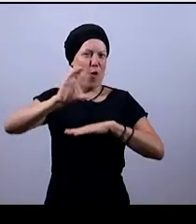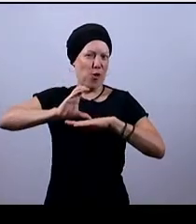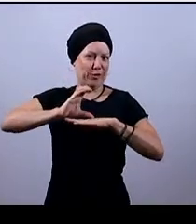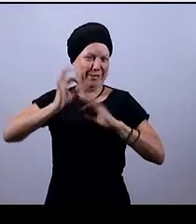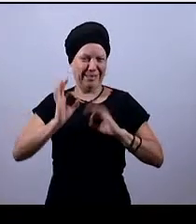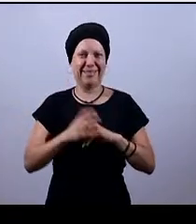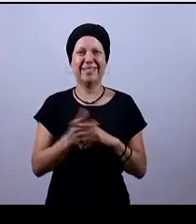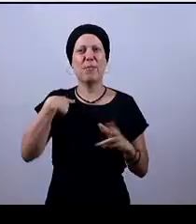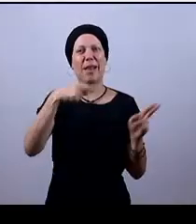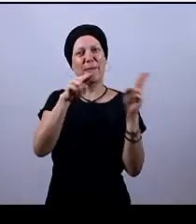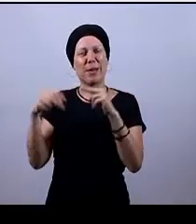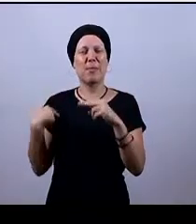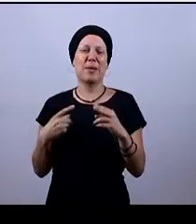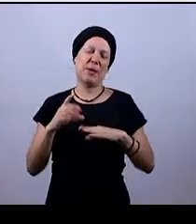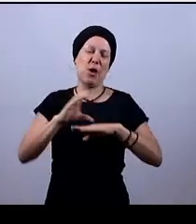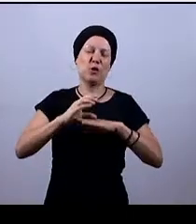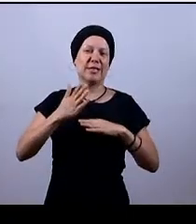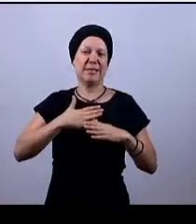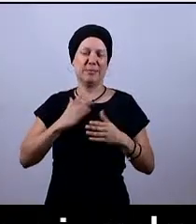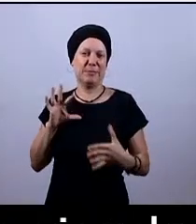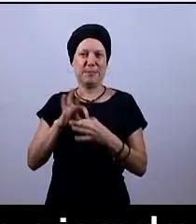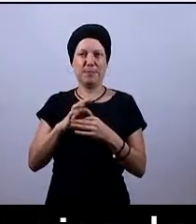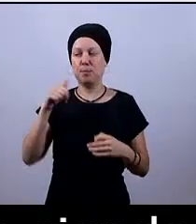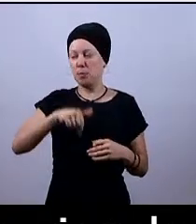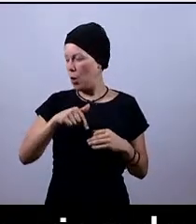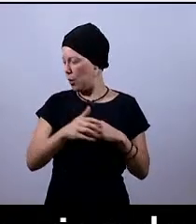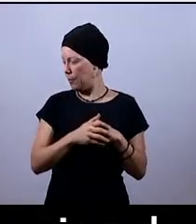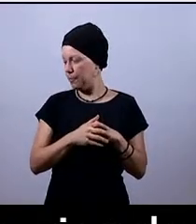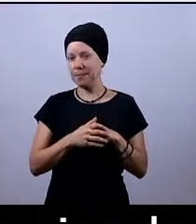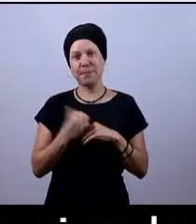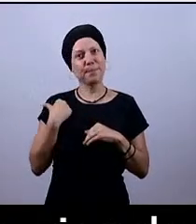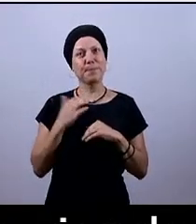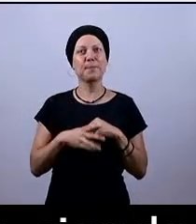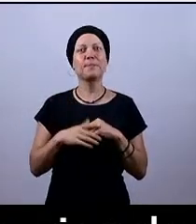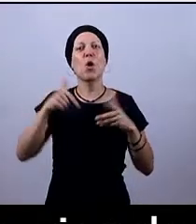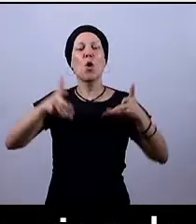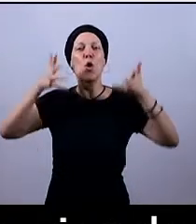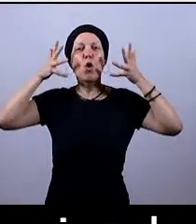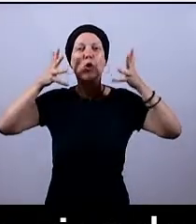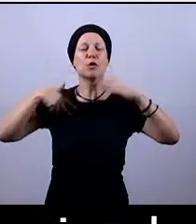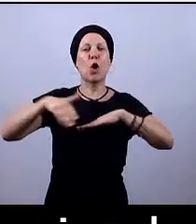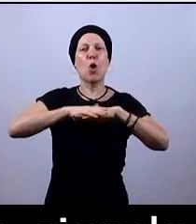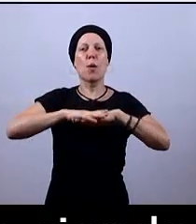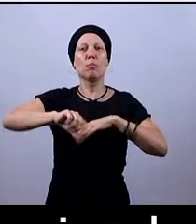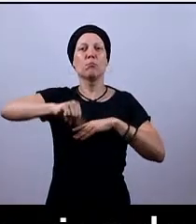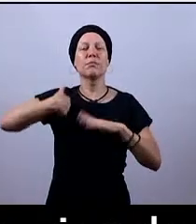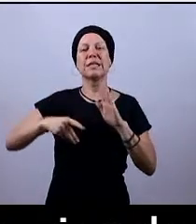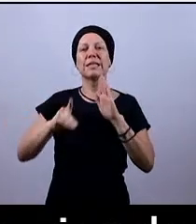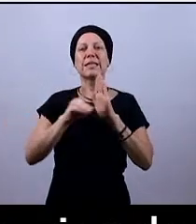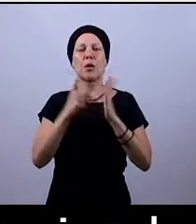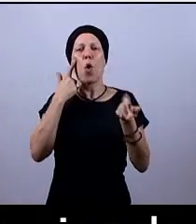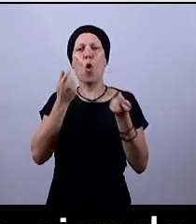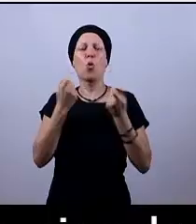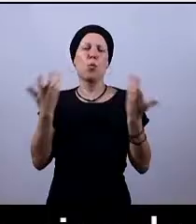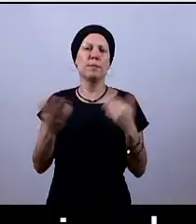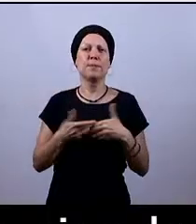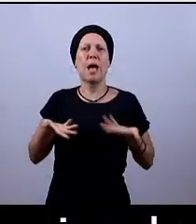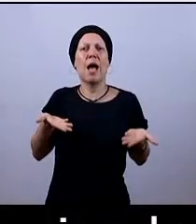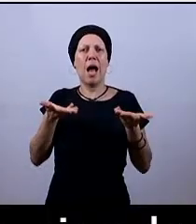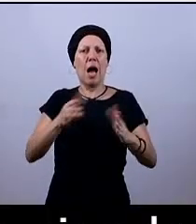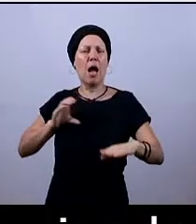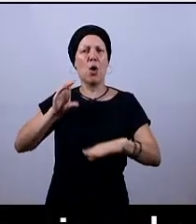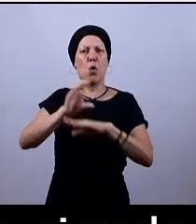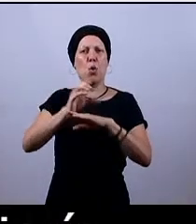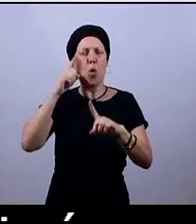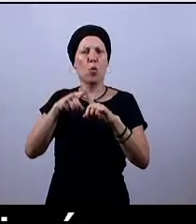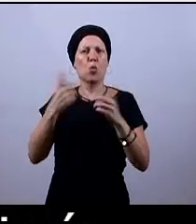los asuntos que tienen que ver con mi consejería. Y empiezo hoy con que el Consejo de Gobierno ha aprobado un decreto que regula las ayudas para